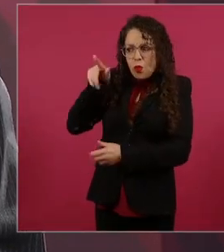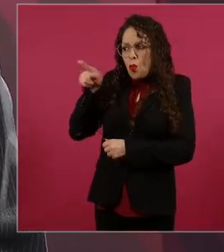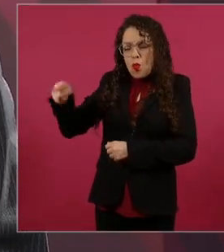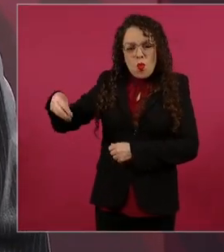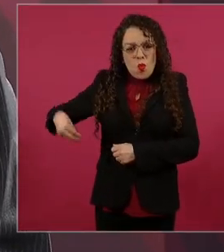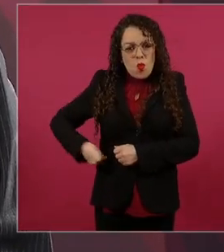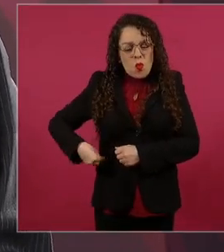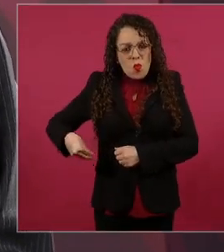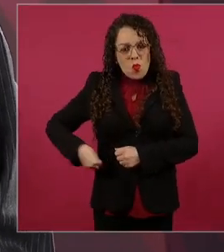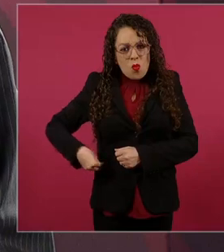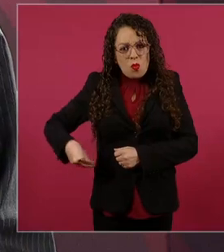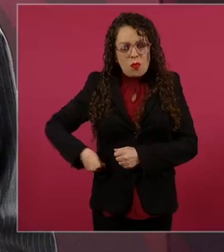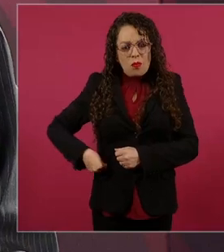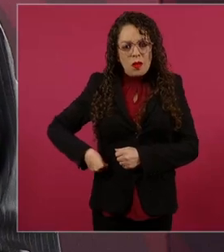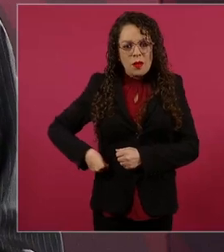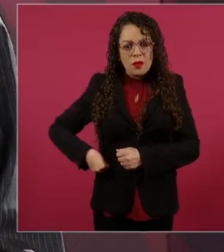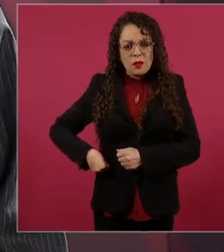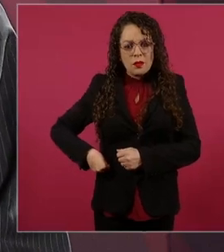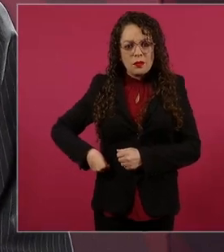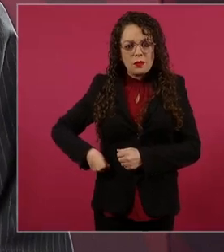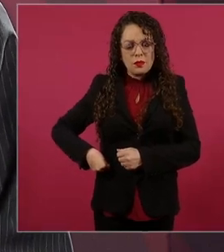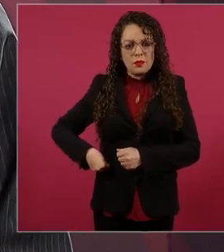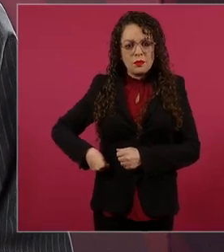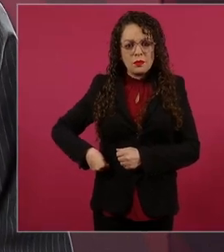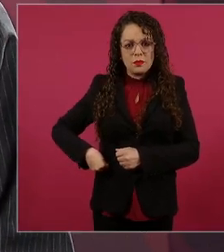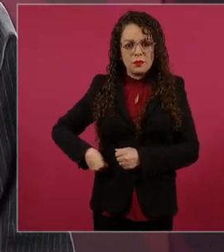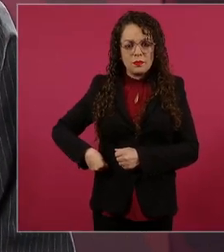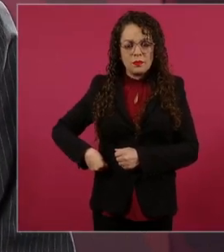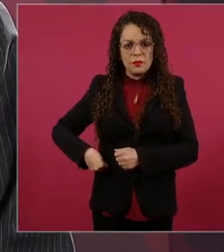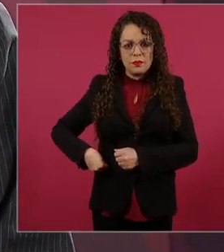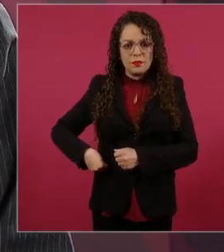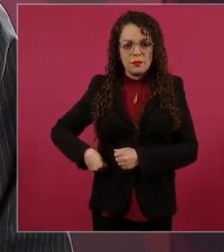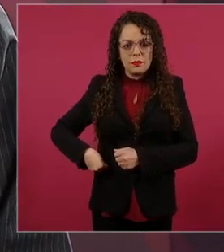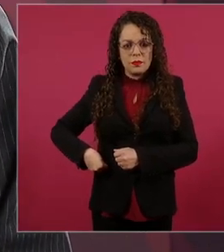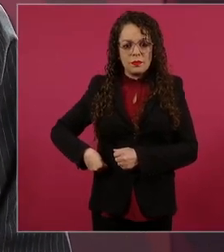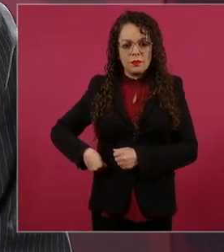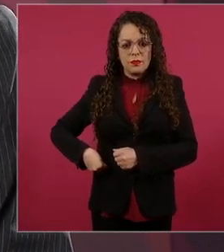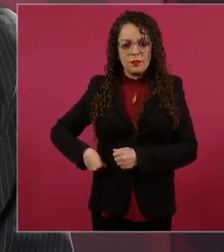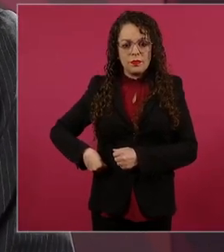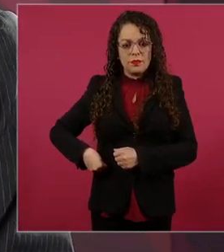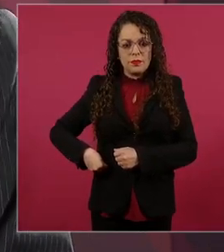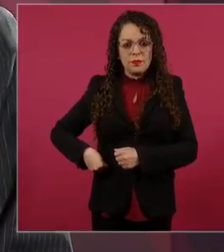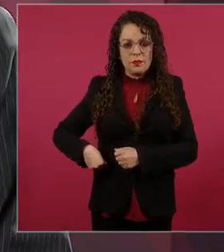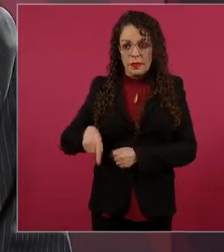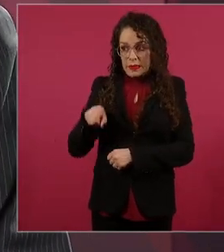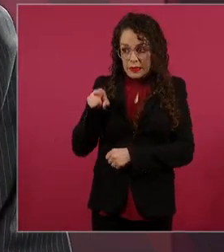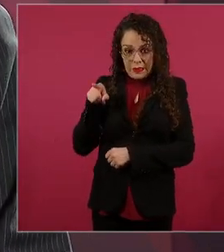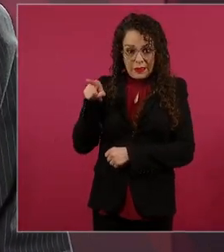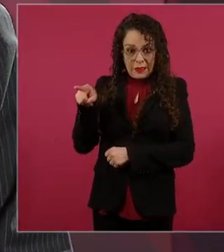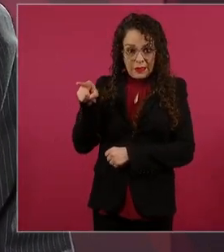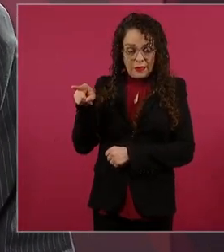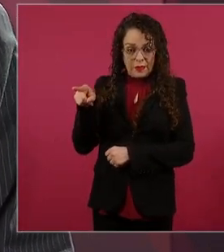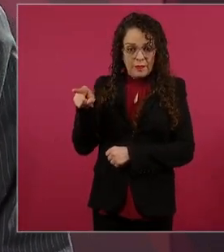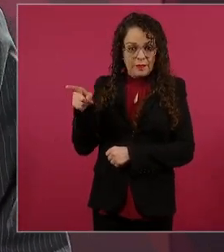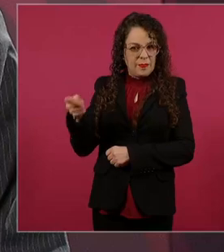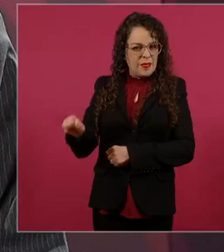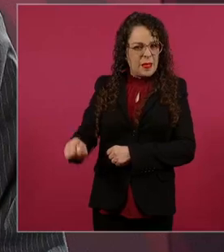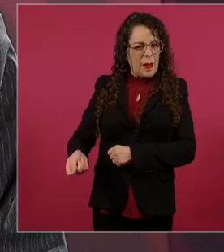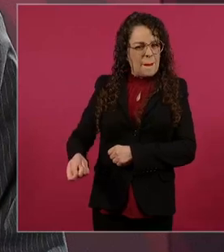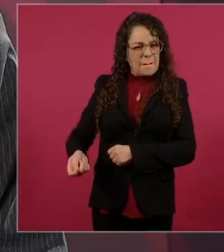y fue el primero en aplicar un rescate